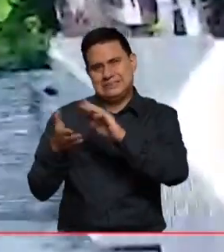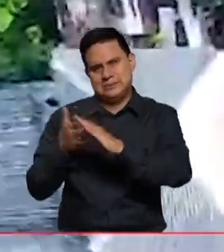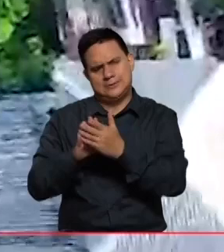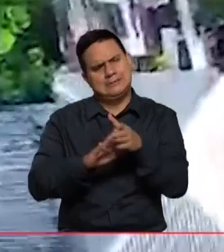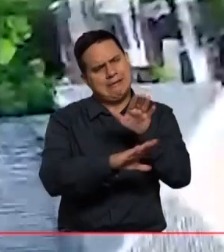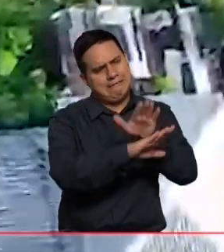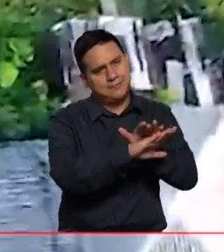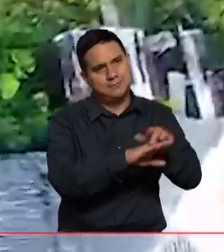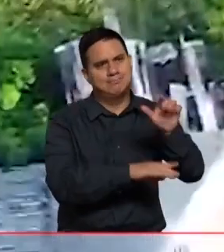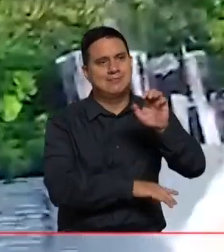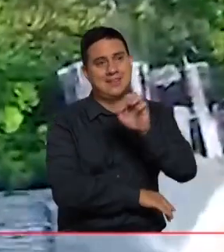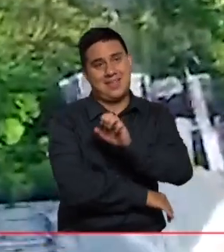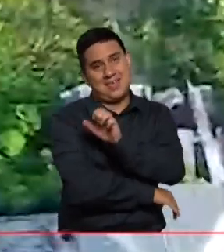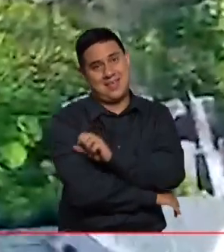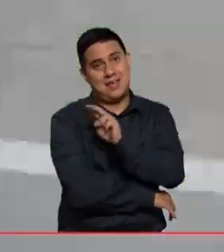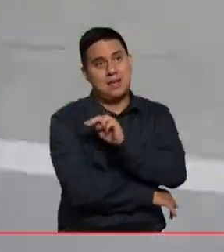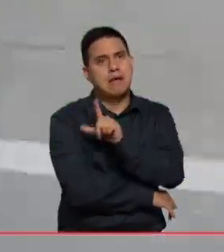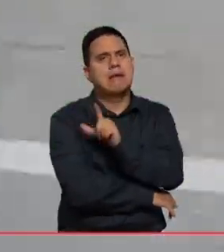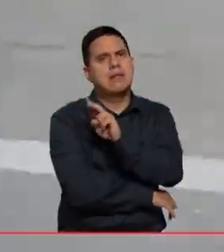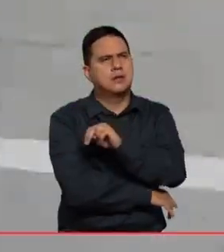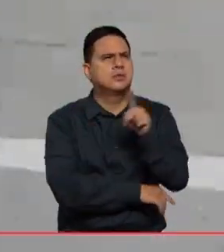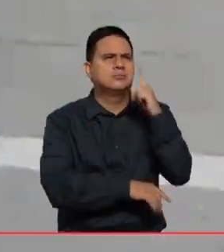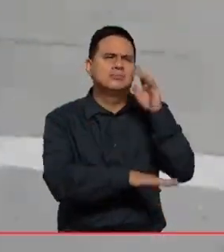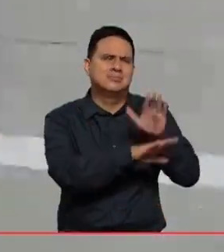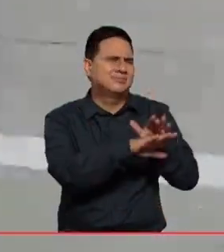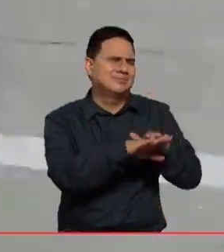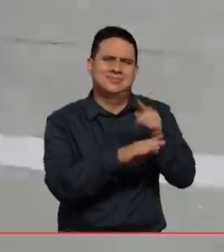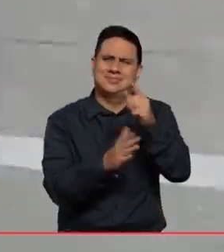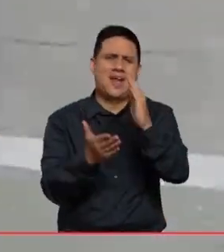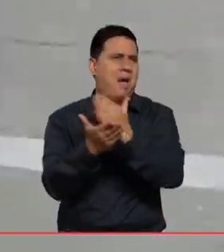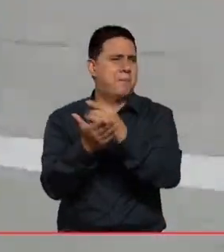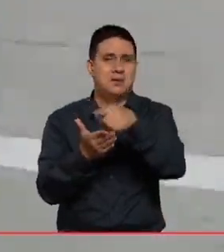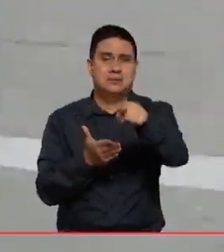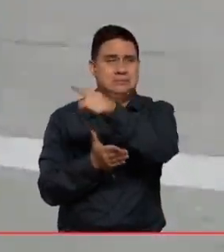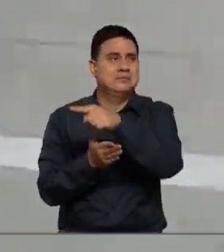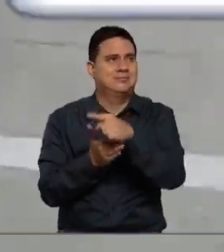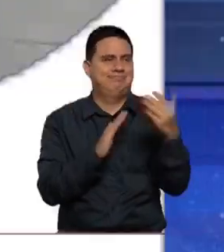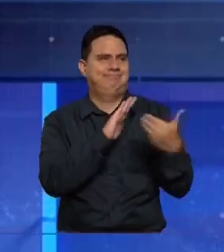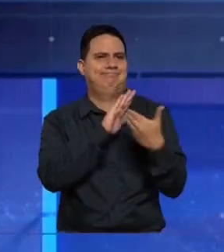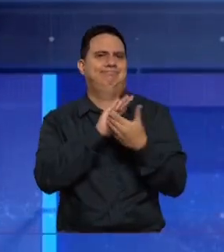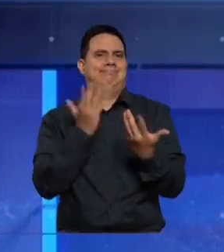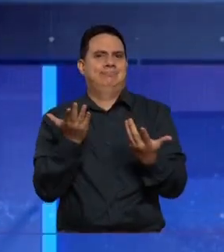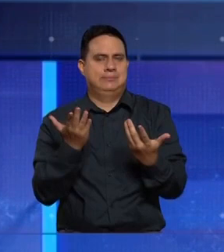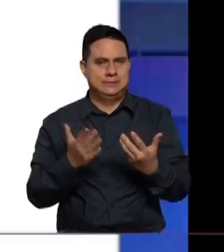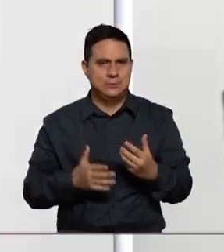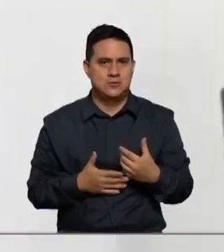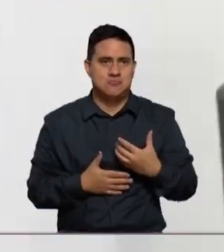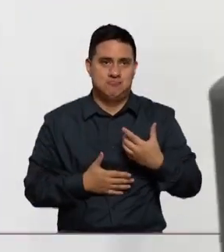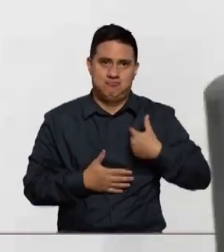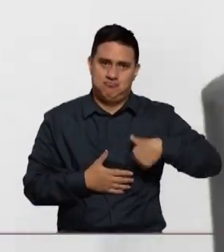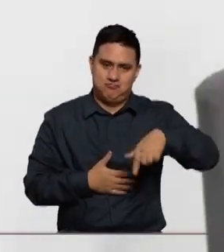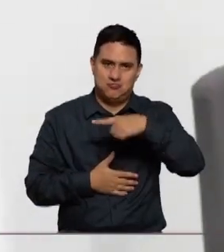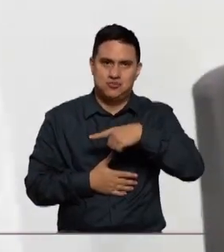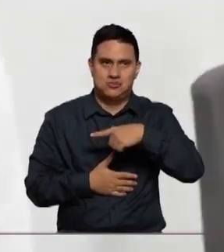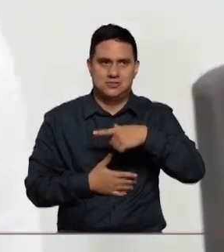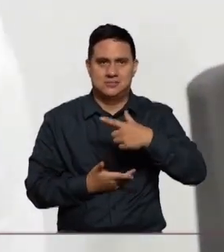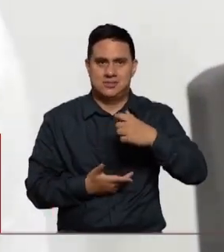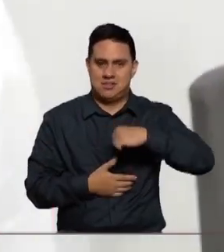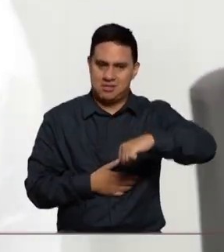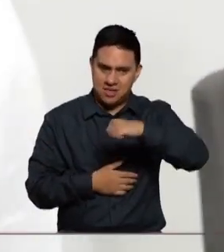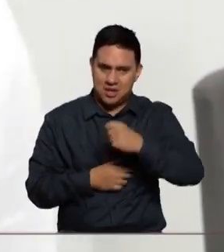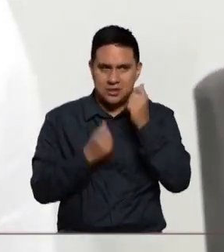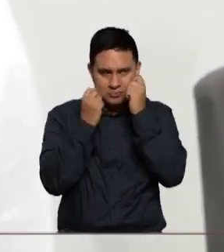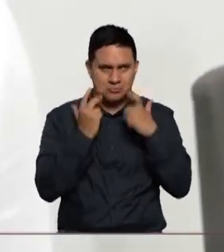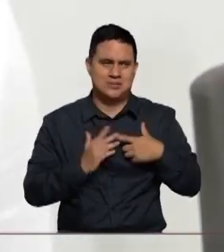a los actores que están al margen de la ley es que excluyan a las comunidades porque esto sigue vulnerando los derechos humanos. Se activa la